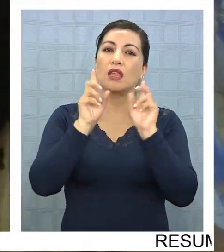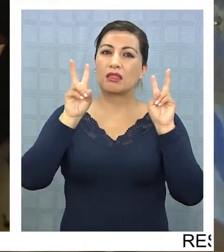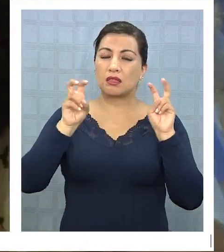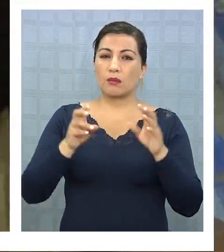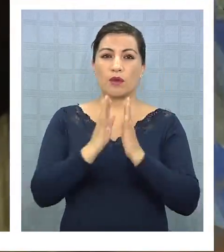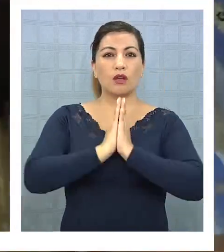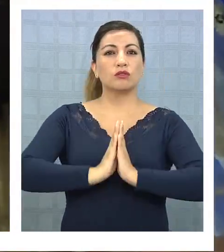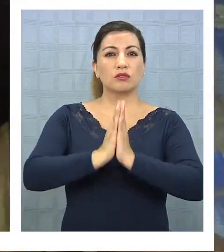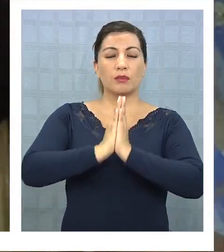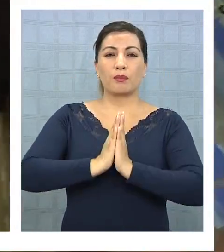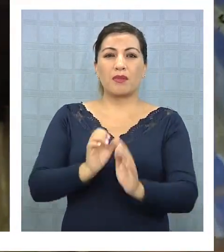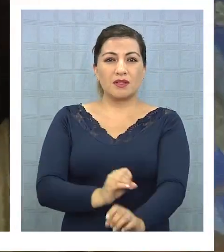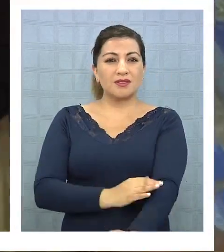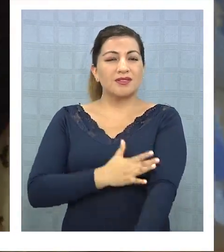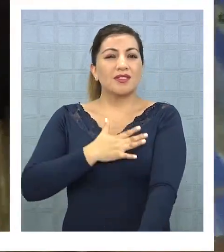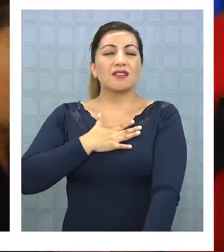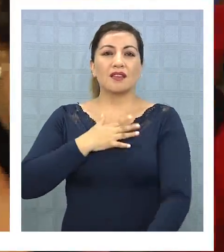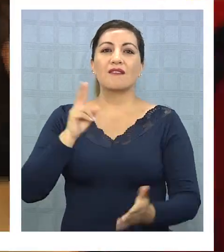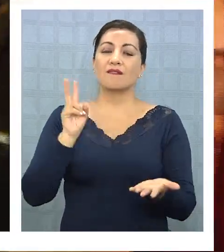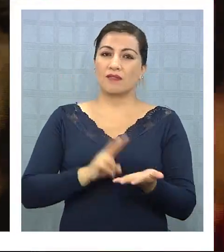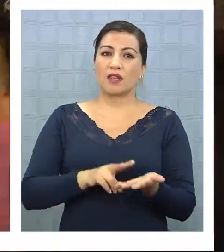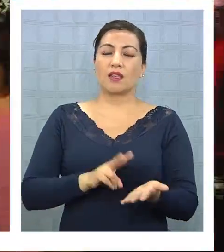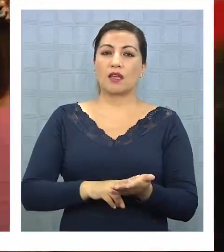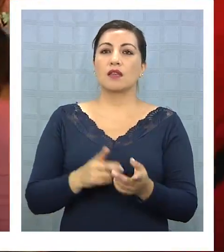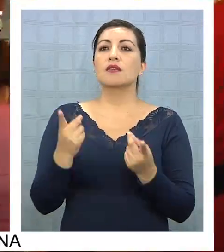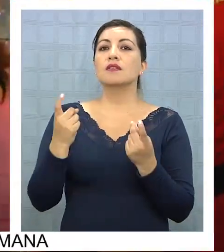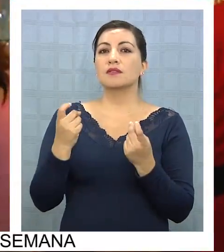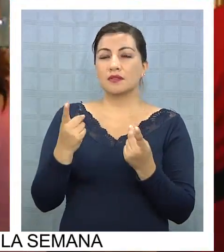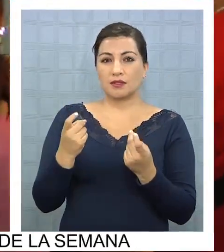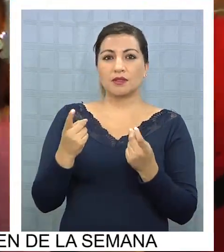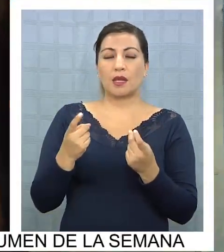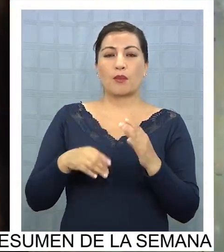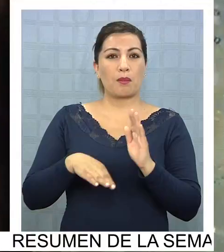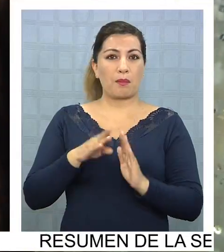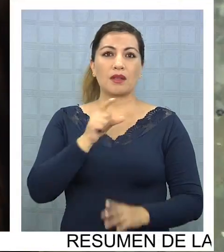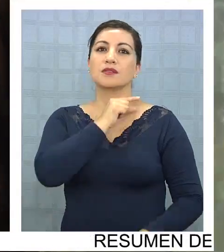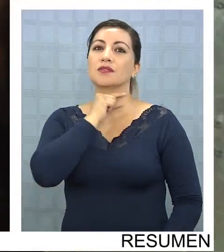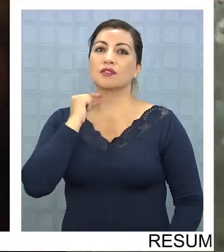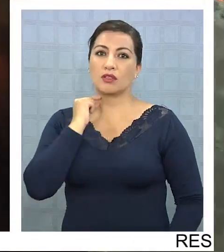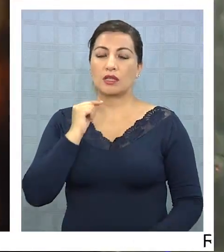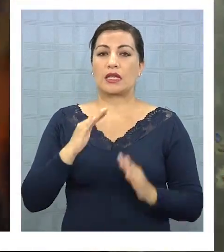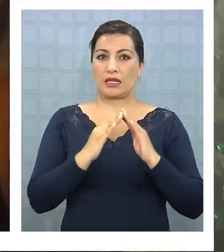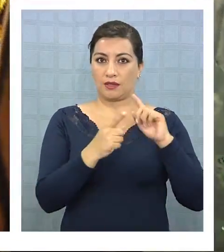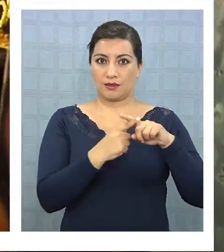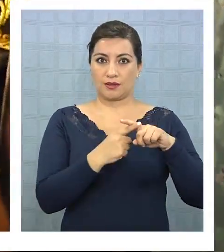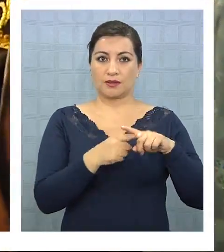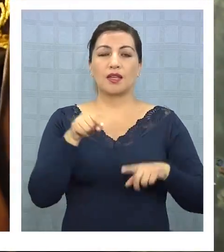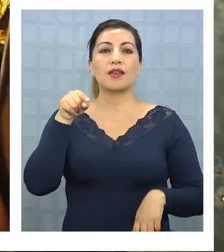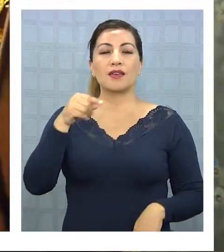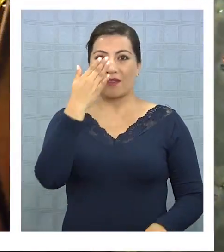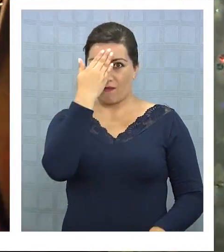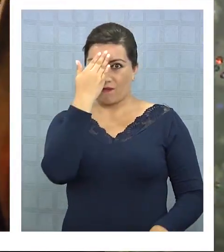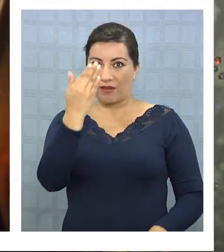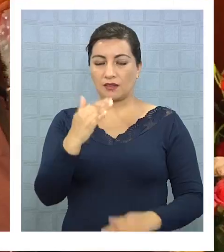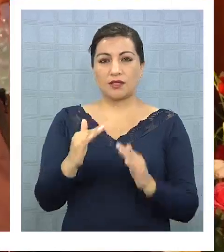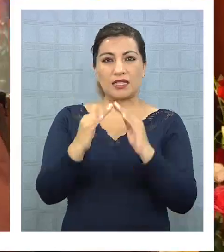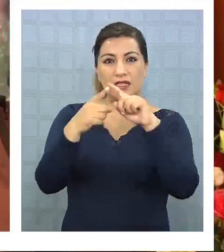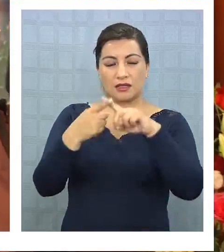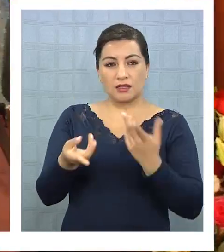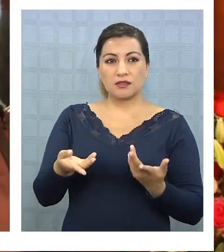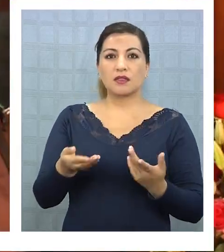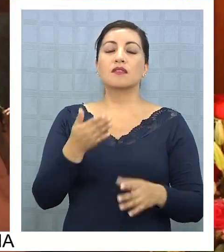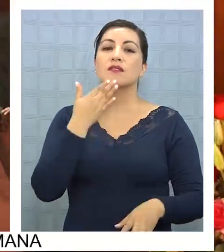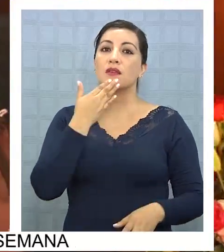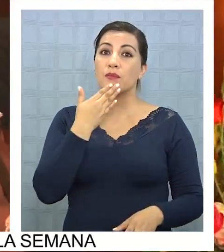sentir verdaderamente que necesitamos más sacerdotes para nuestra iglesia. Frente a esta tendencia, Saez además aseguró que los